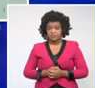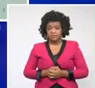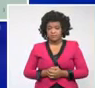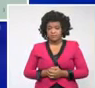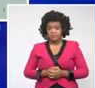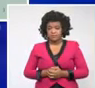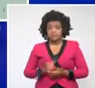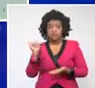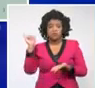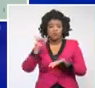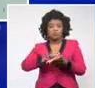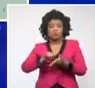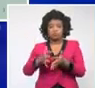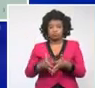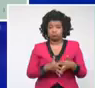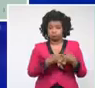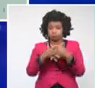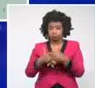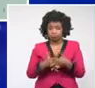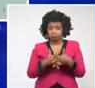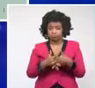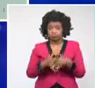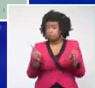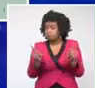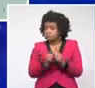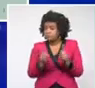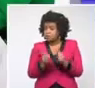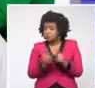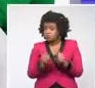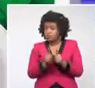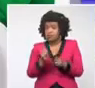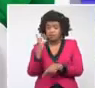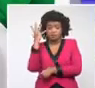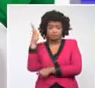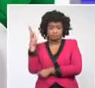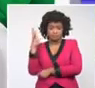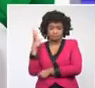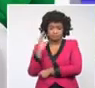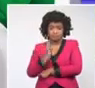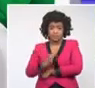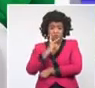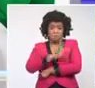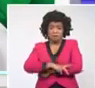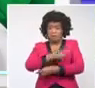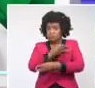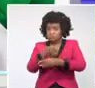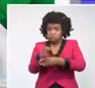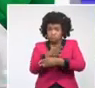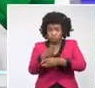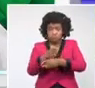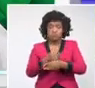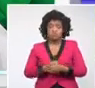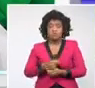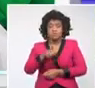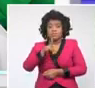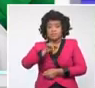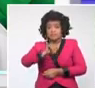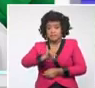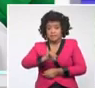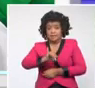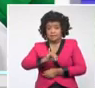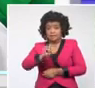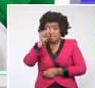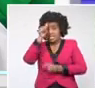los Estados Unidos. En resumen, importados por países. De los 16, de la India